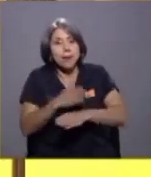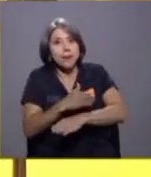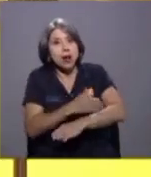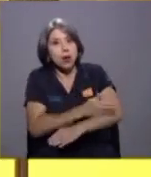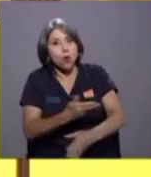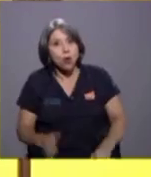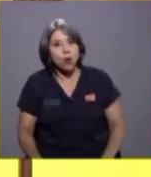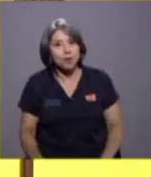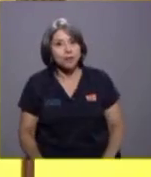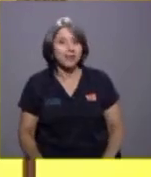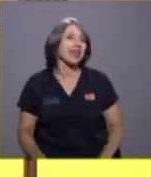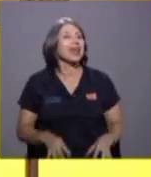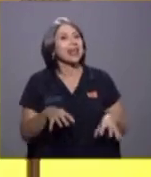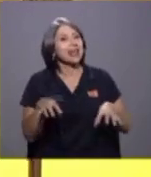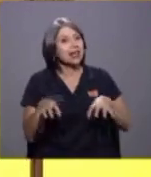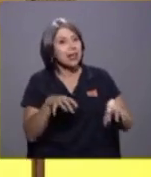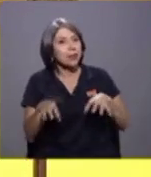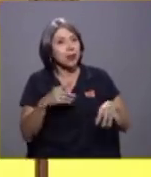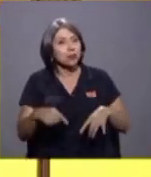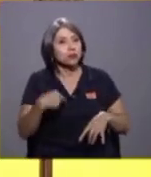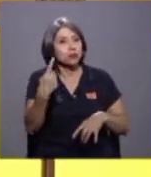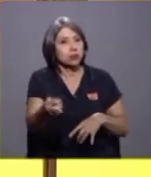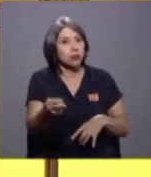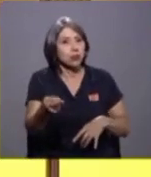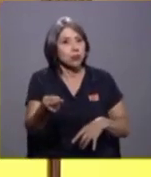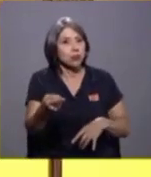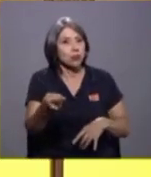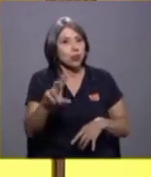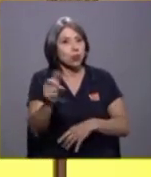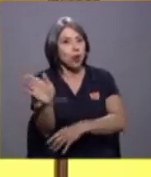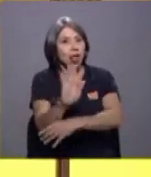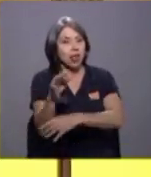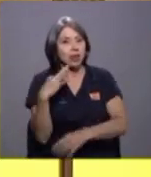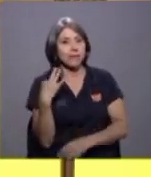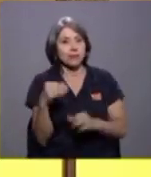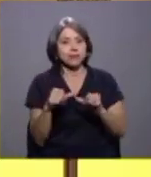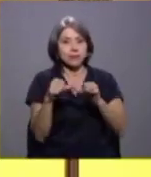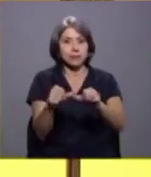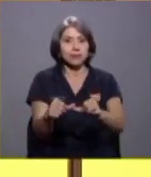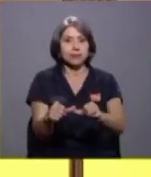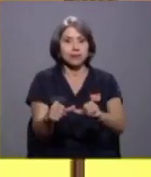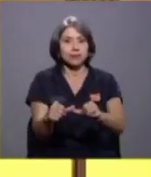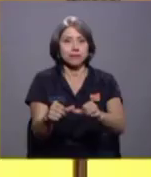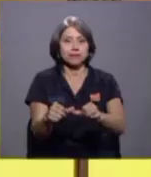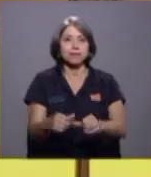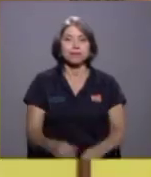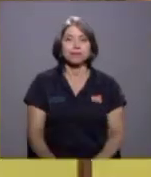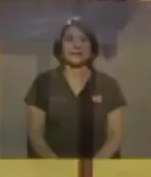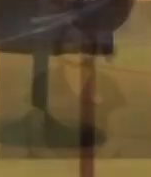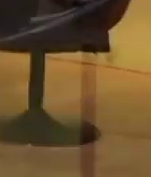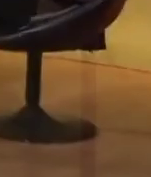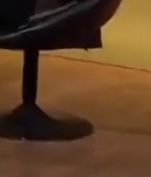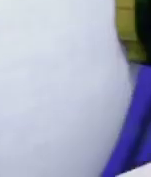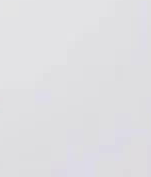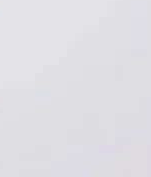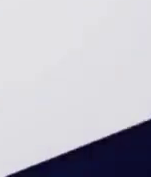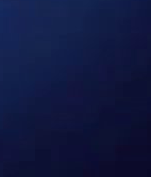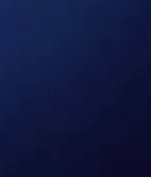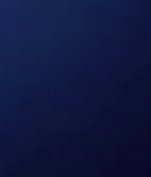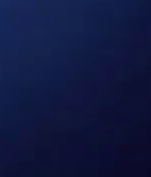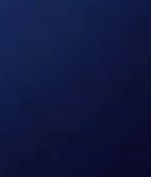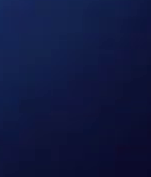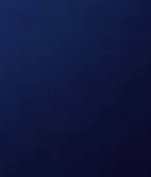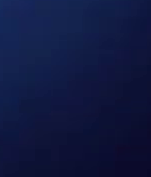dinamizaremos el siguiente segmento una vez que el canal nos invite a hacerlo. Regresamos.